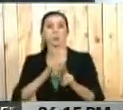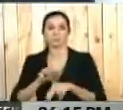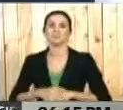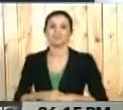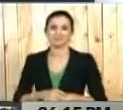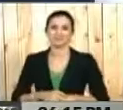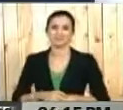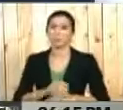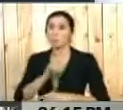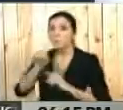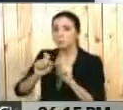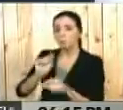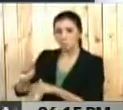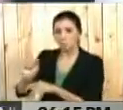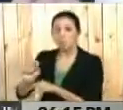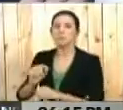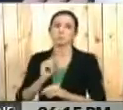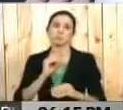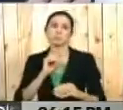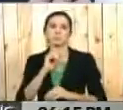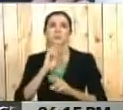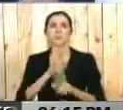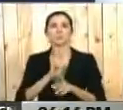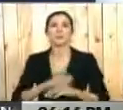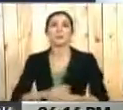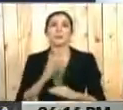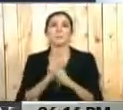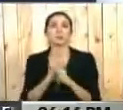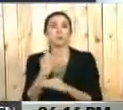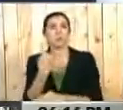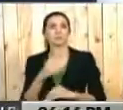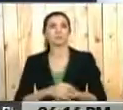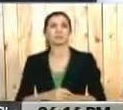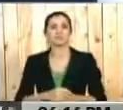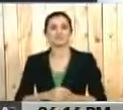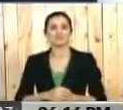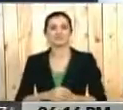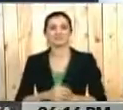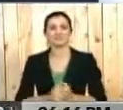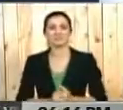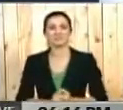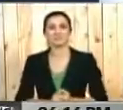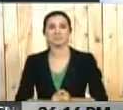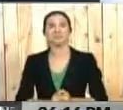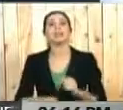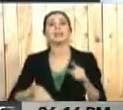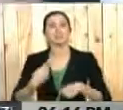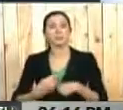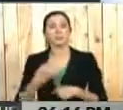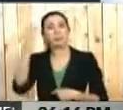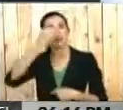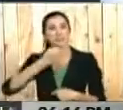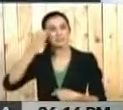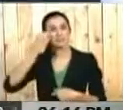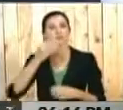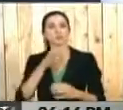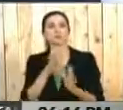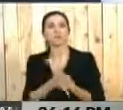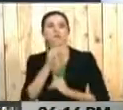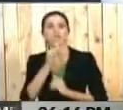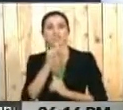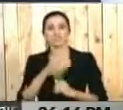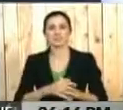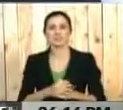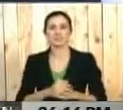todas sus dudas. Vamos a hacer una pausa, la única que hemos hecho en este programa. Hoy ha sido un maratón de Entre Ejidos. Y a la vuelta vamos a analizar lo que es noticia en redes sociales, en la página